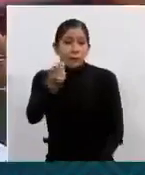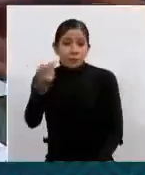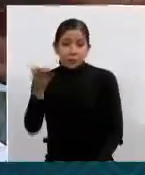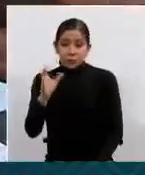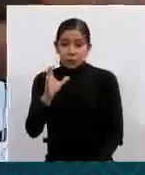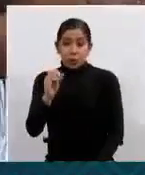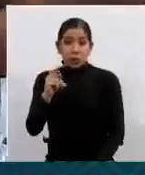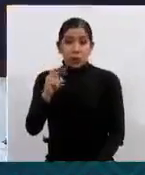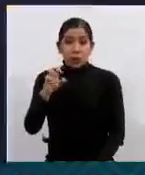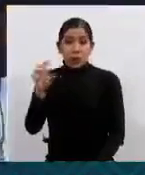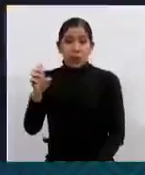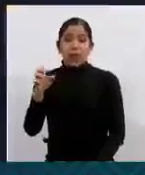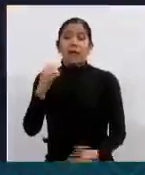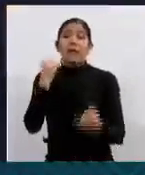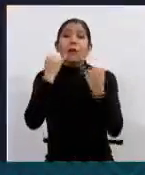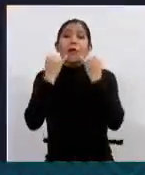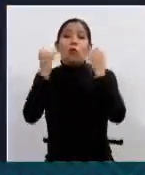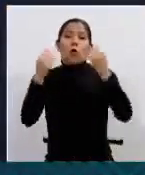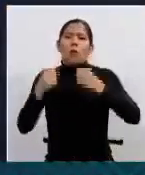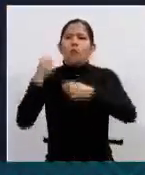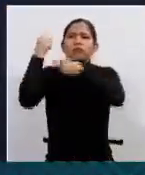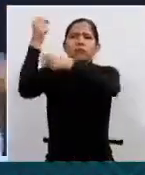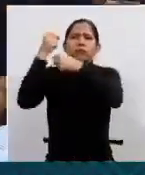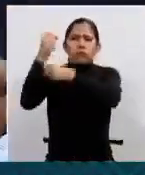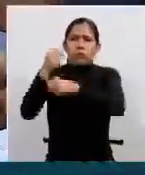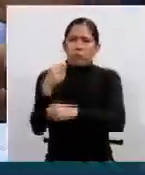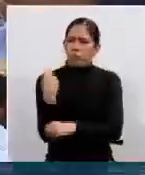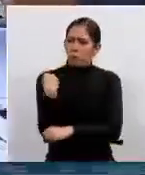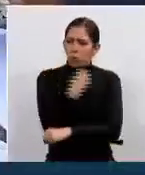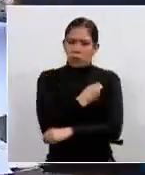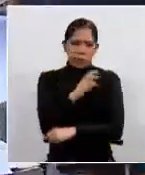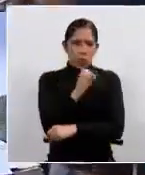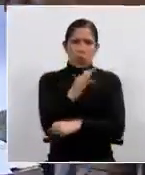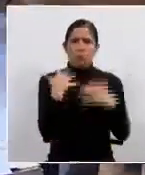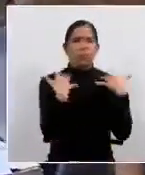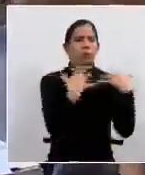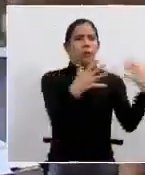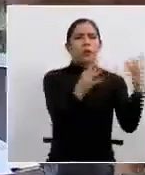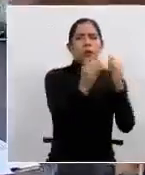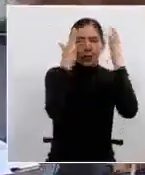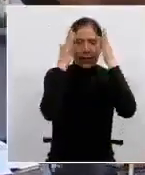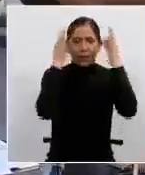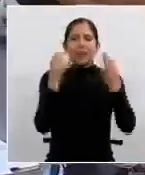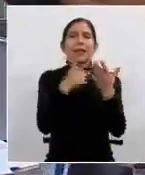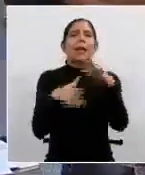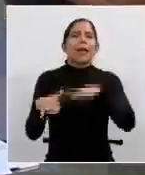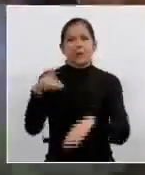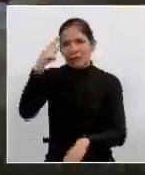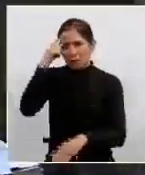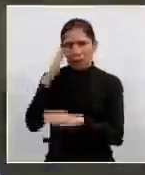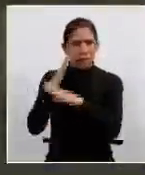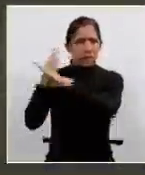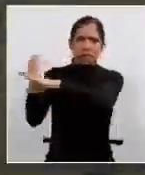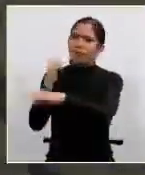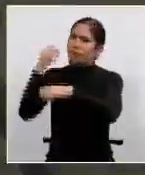CONADE, Guarachi manifestó que realizarán ampliados para ver qué medidas se asumirán para evitar estas